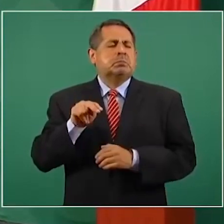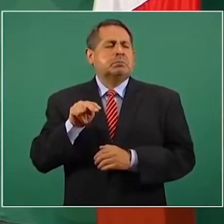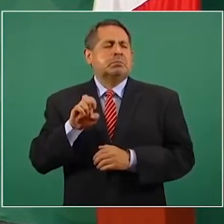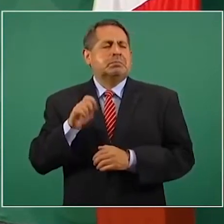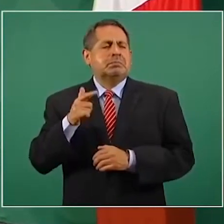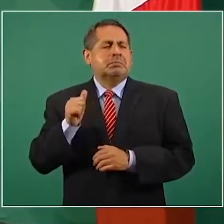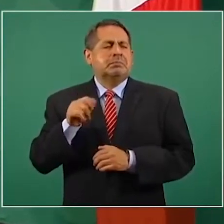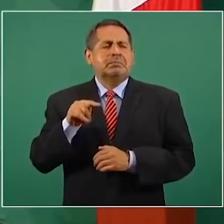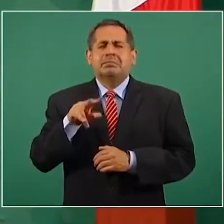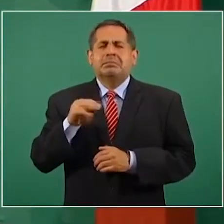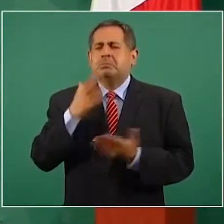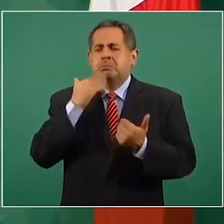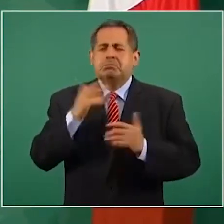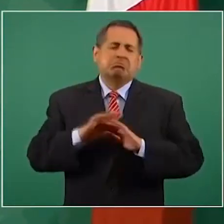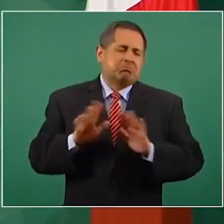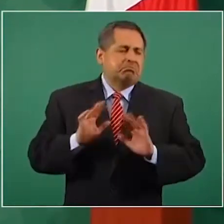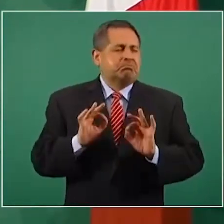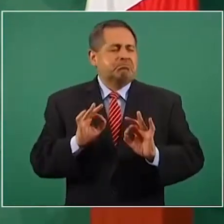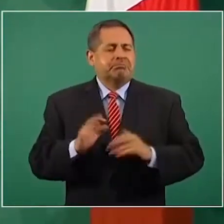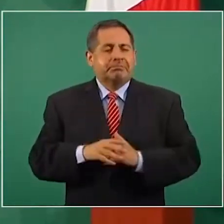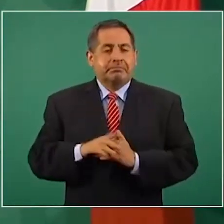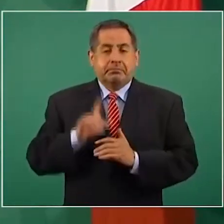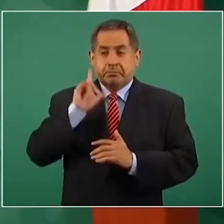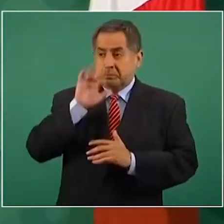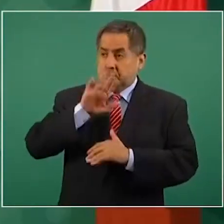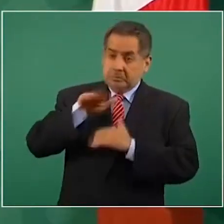Al día siguiente, llegando aquí,